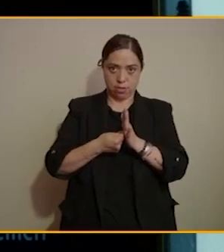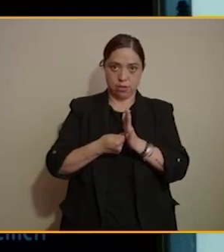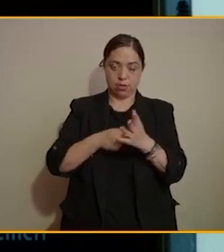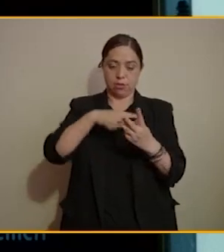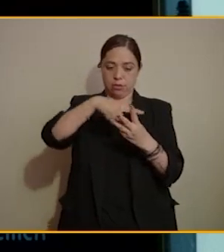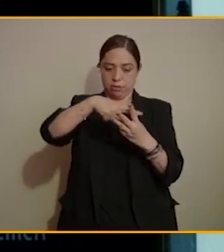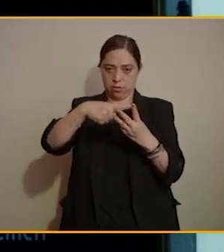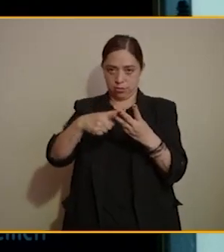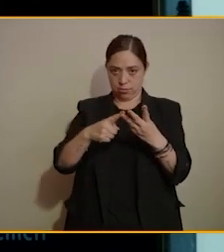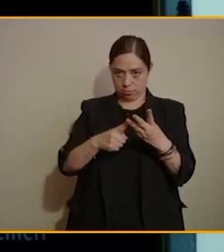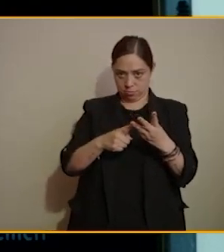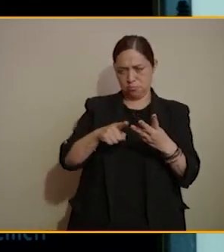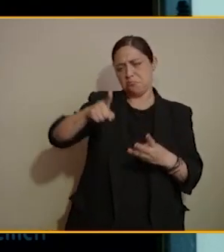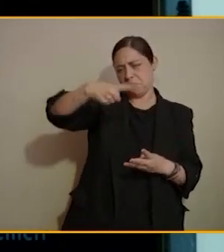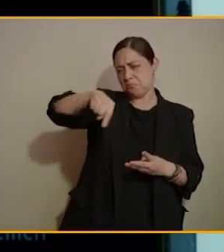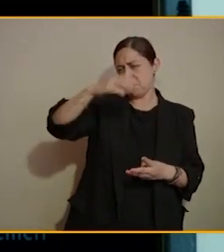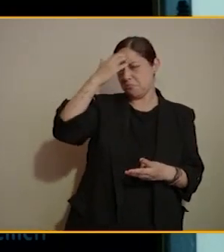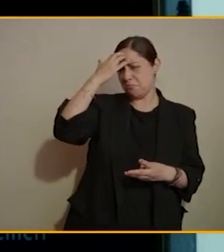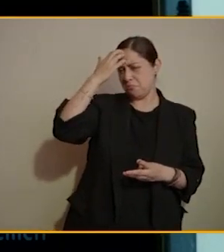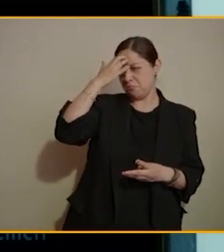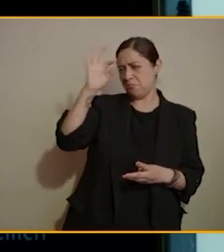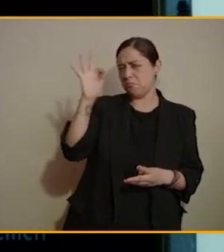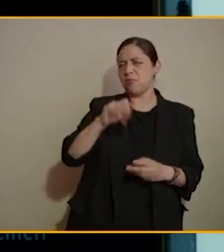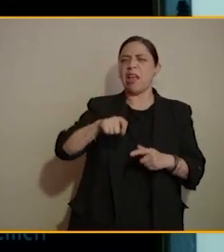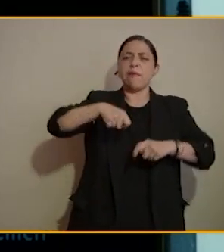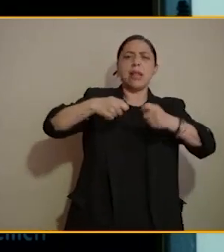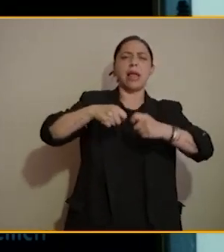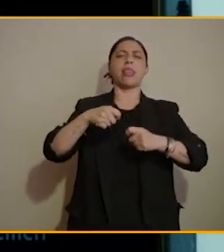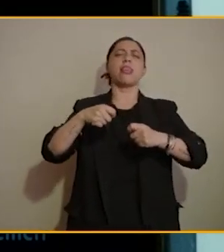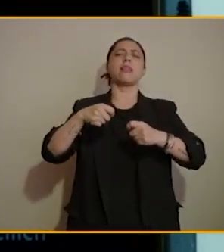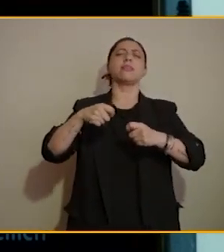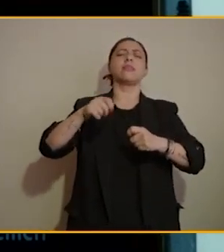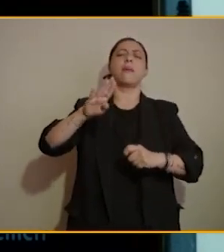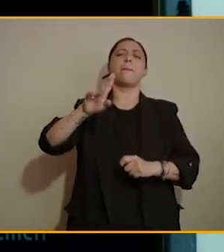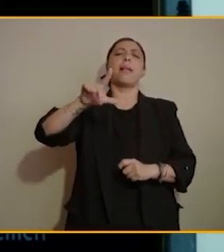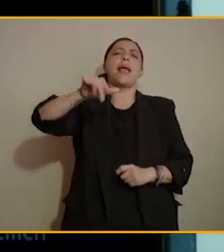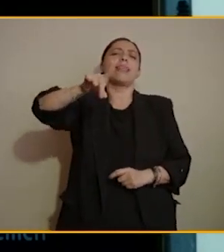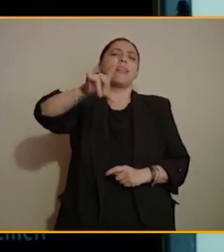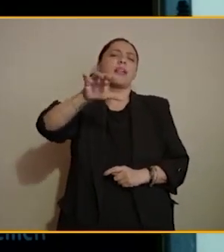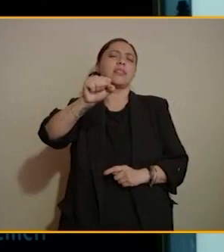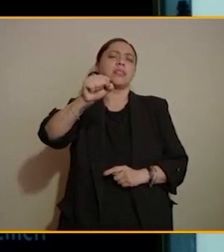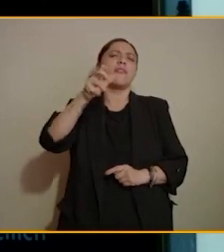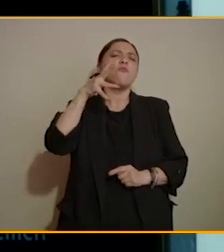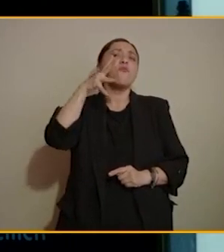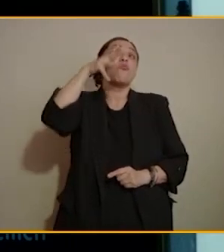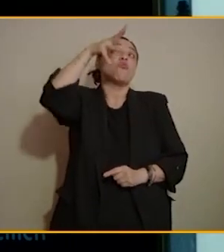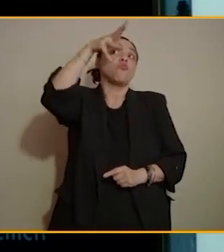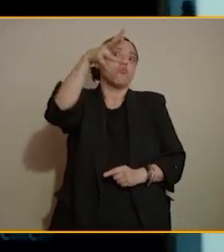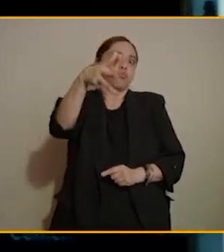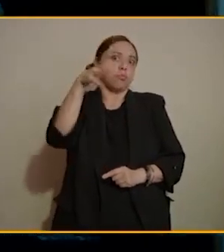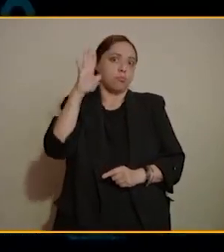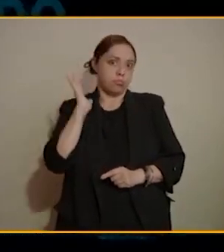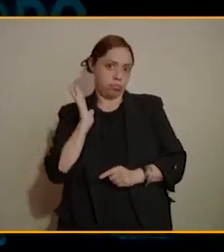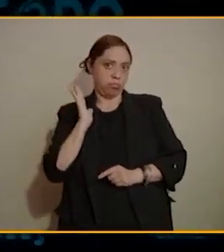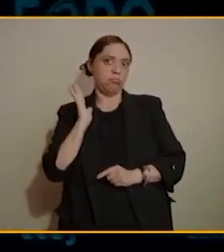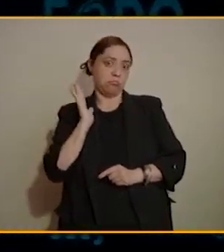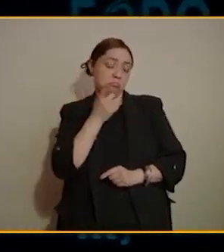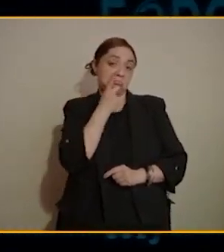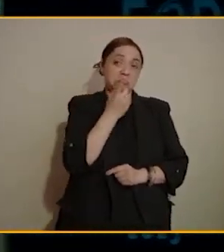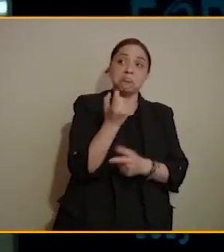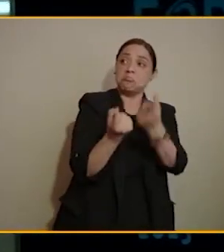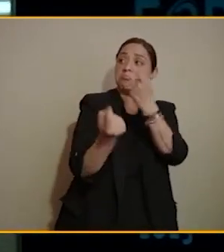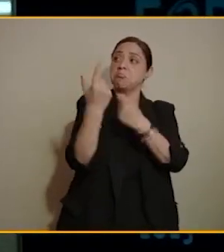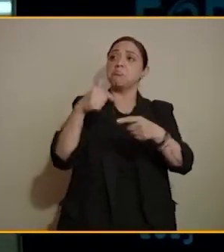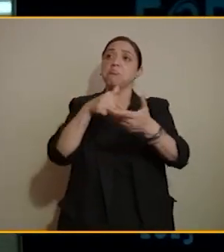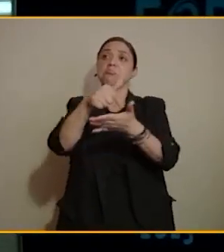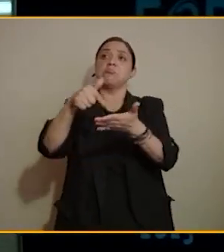Seguro han escuchado ustedes que las habilidades blandas son las habilidades del futuro, que incluso ya en muchos puestos laborales ya ni